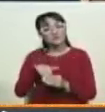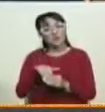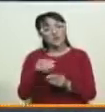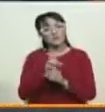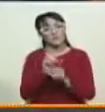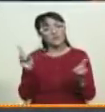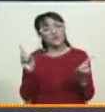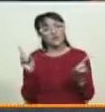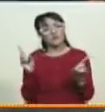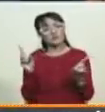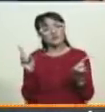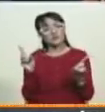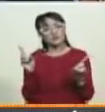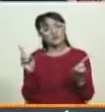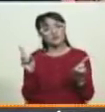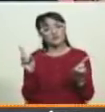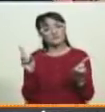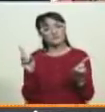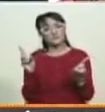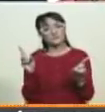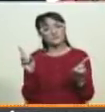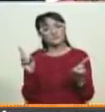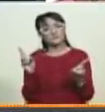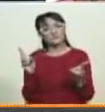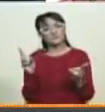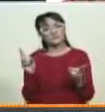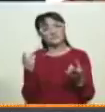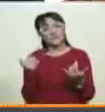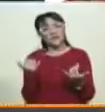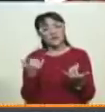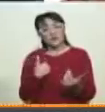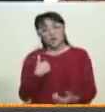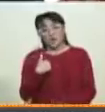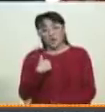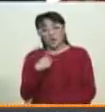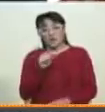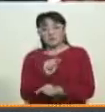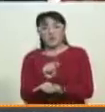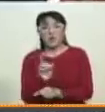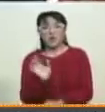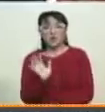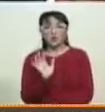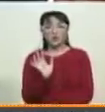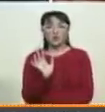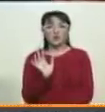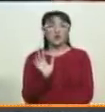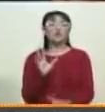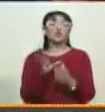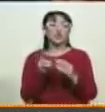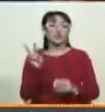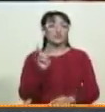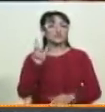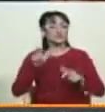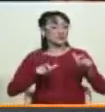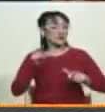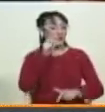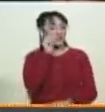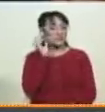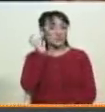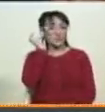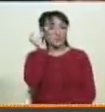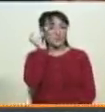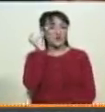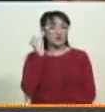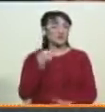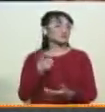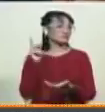de las características que ha tenido esta. Así que el mensaje no lo doy yo, el mensaje lo dan los venezolanos y las venezolanas